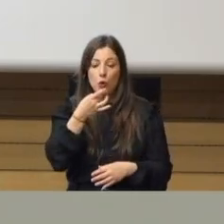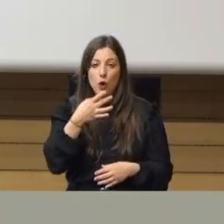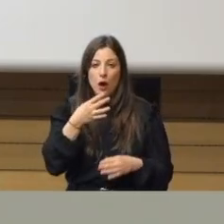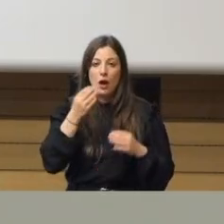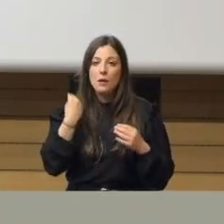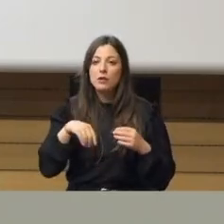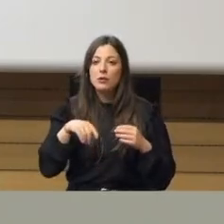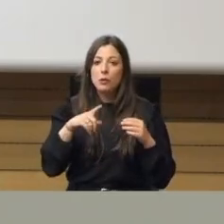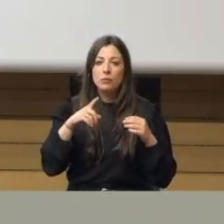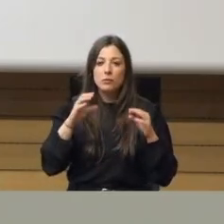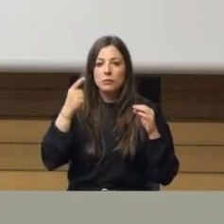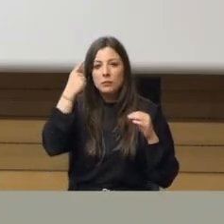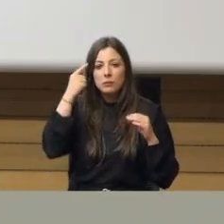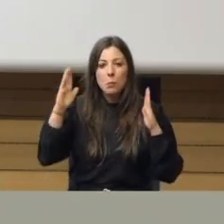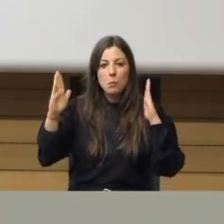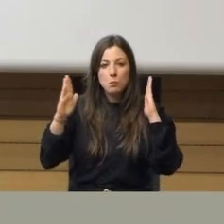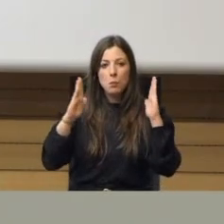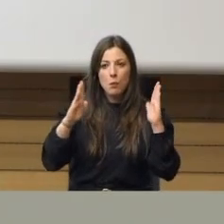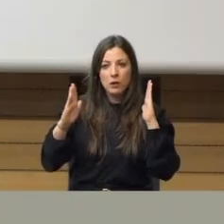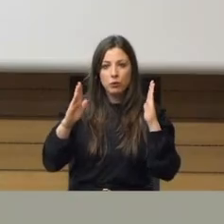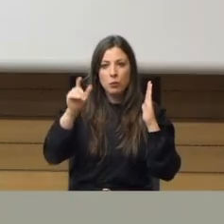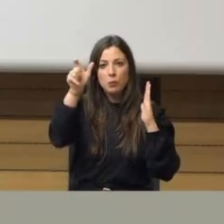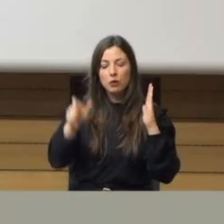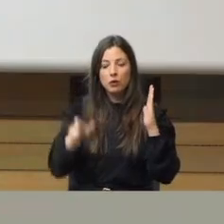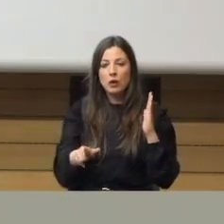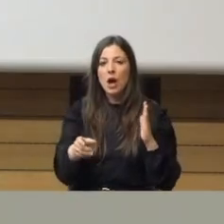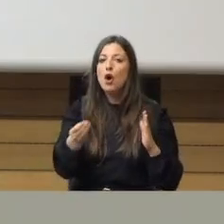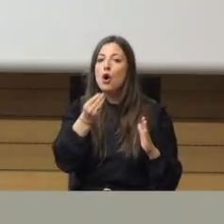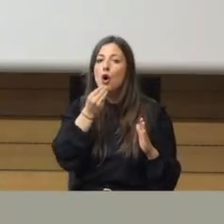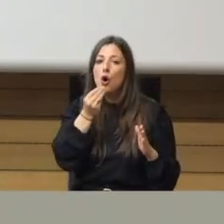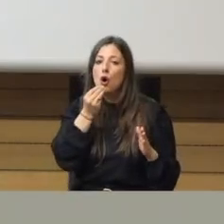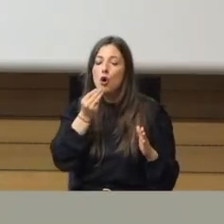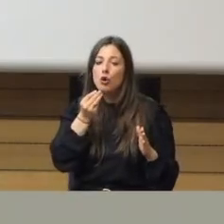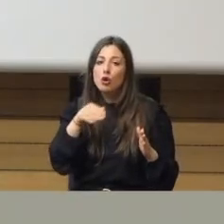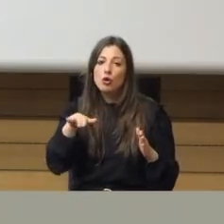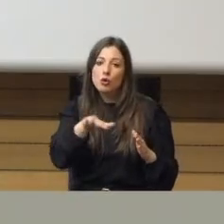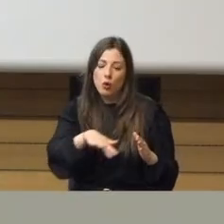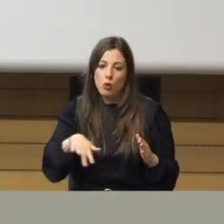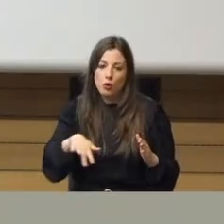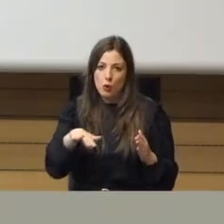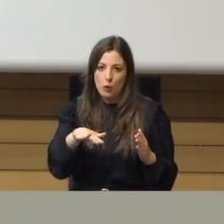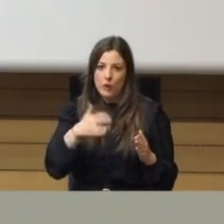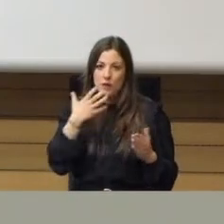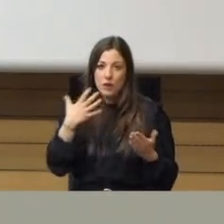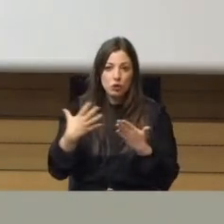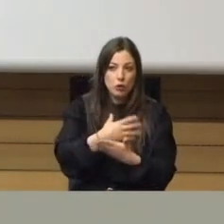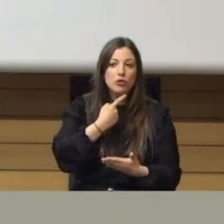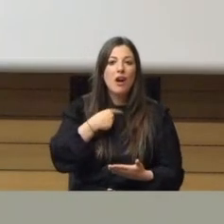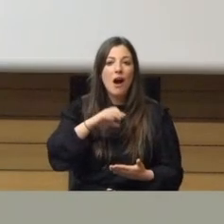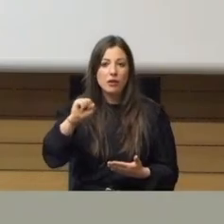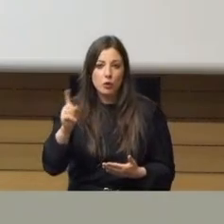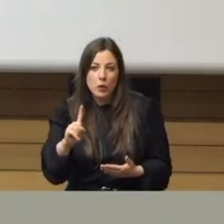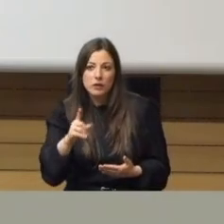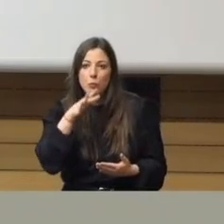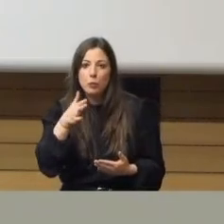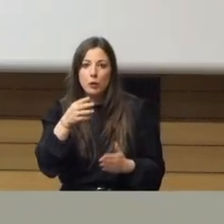fotografía del momento donde está un consumidor. Si entendemos que no todos son adictos, ¿por qué? Porque no cumplen los criterios